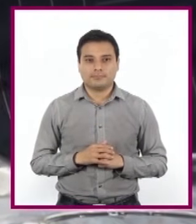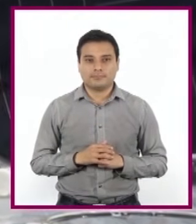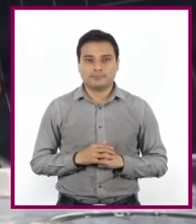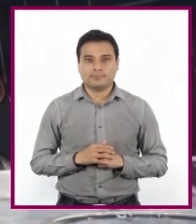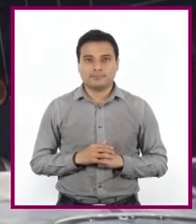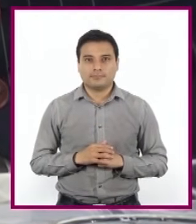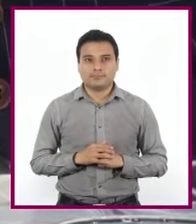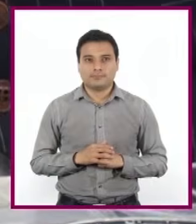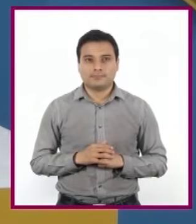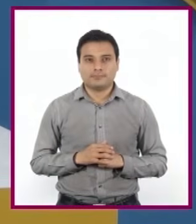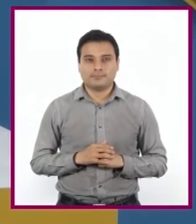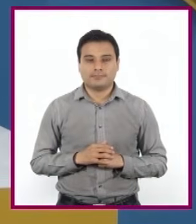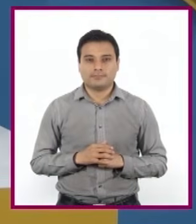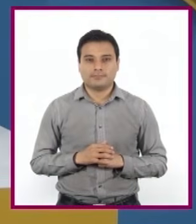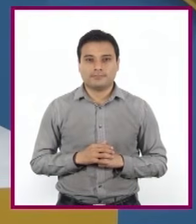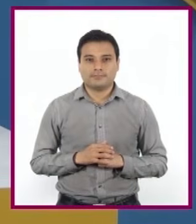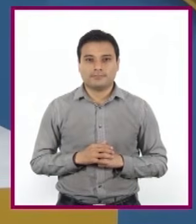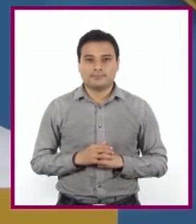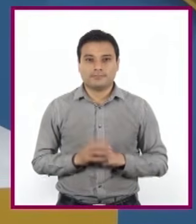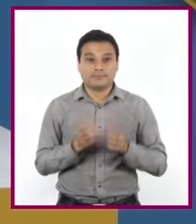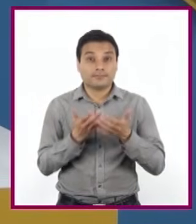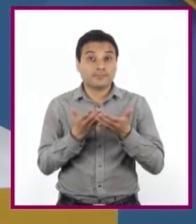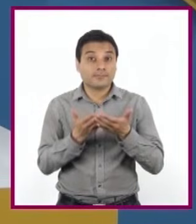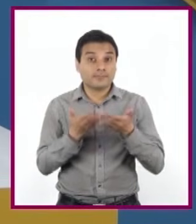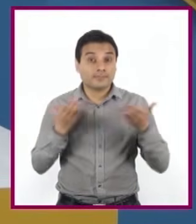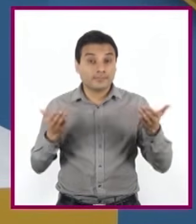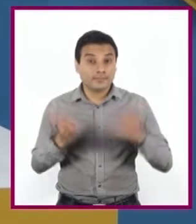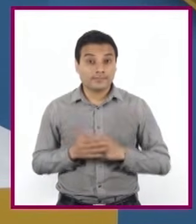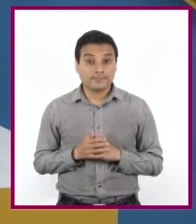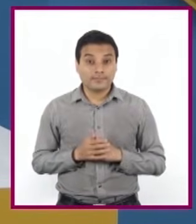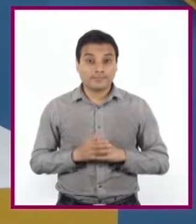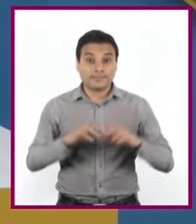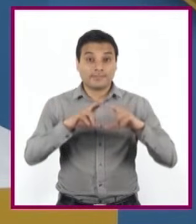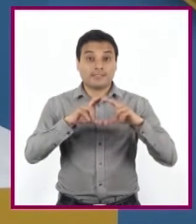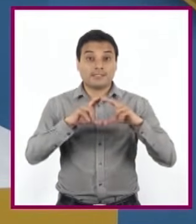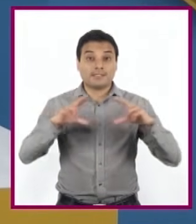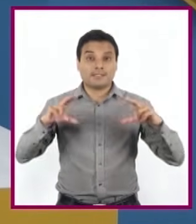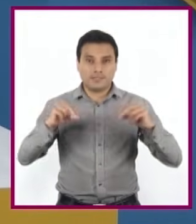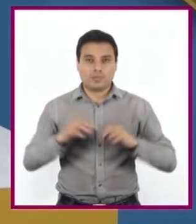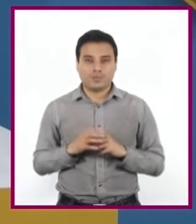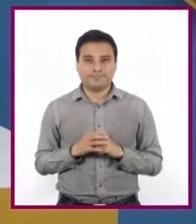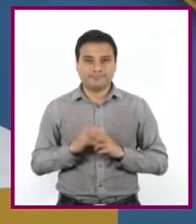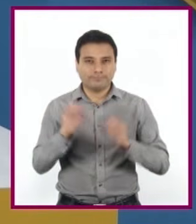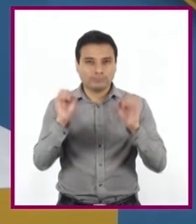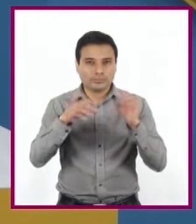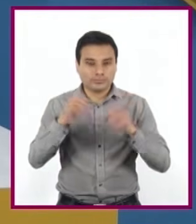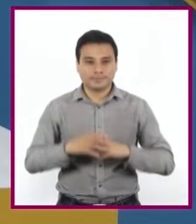abajo. Ahora vas a colocar unos cubitos de hielo sobre el vidrio de reloj.